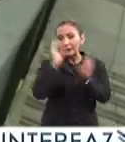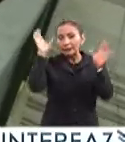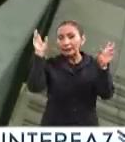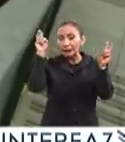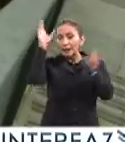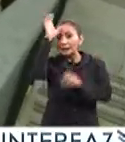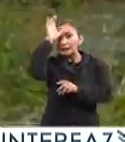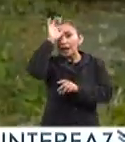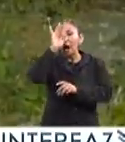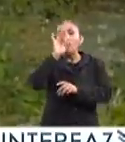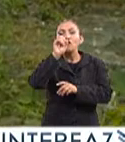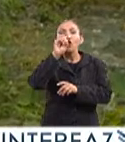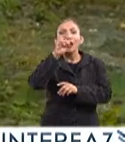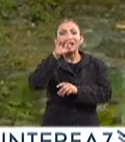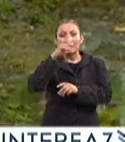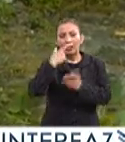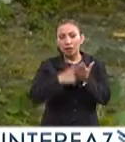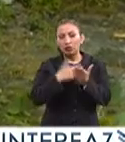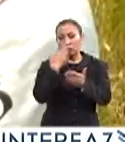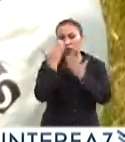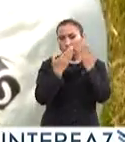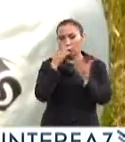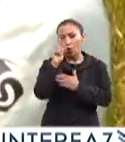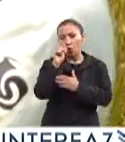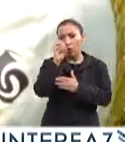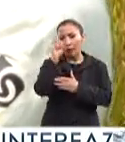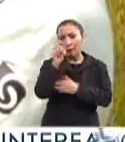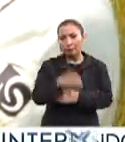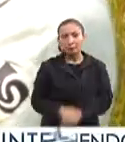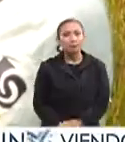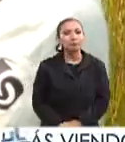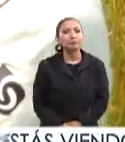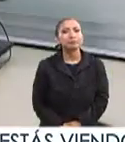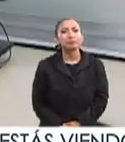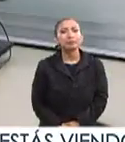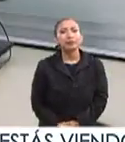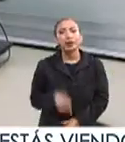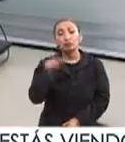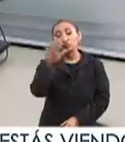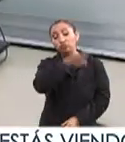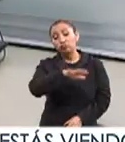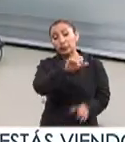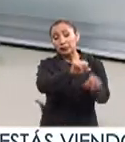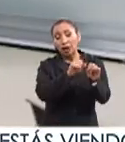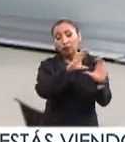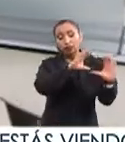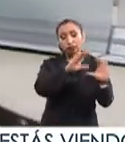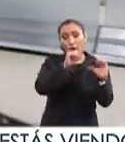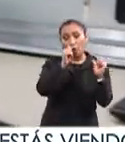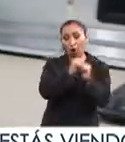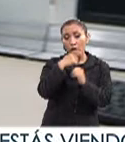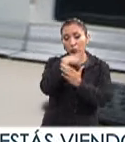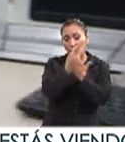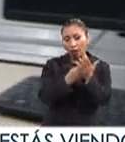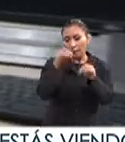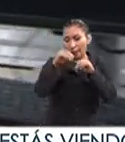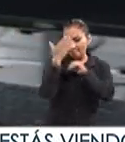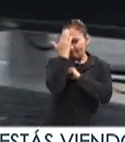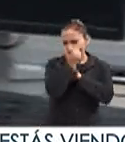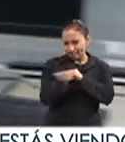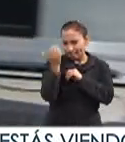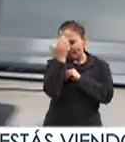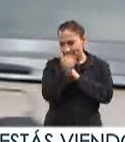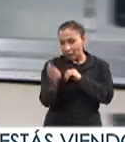en Ciencia Forense que ofrece la Universidad Nacional Autónoma de México. En sus aulas se preparan a través de un programa de